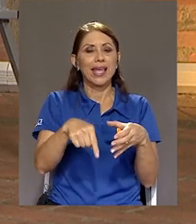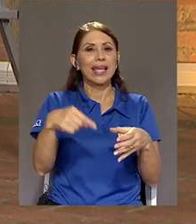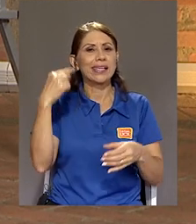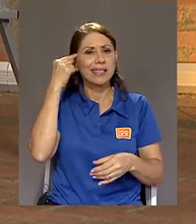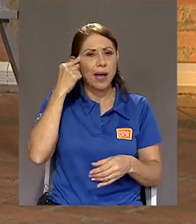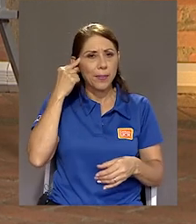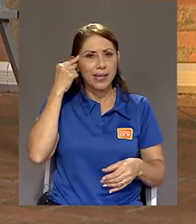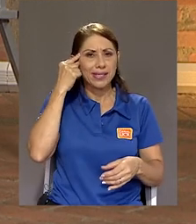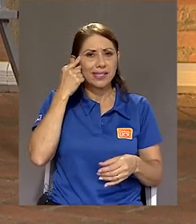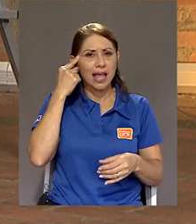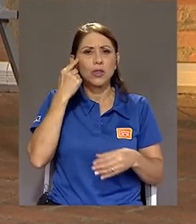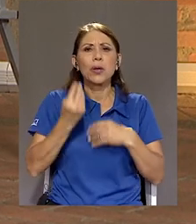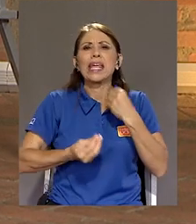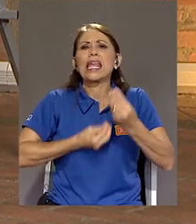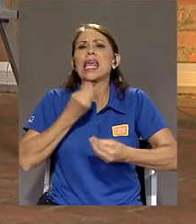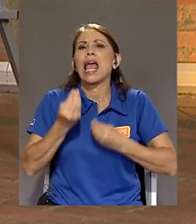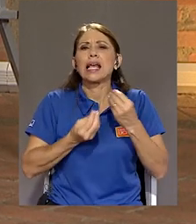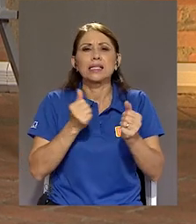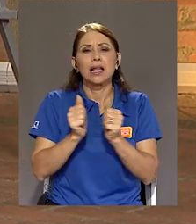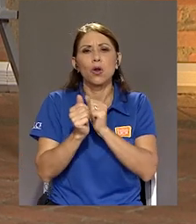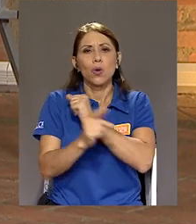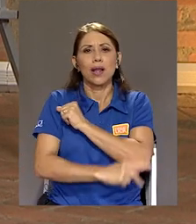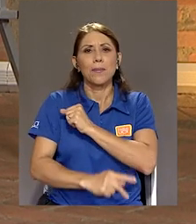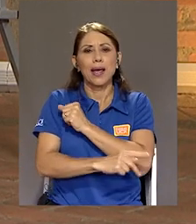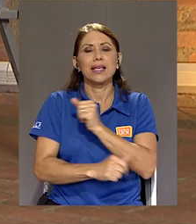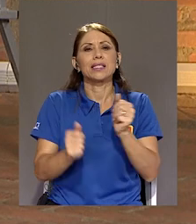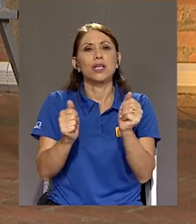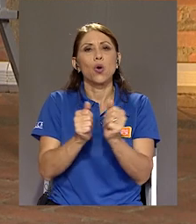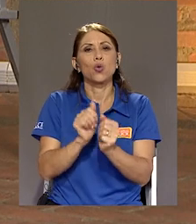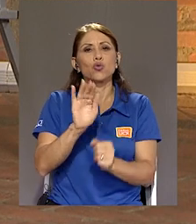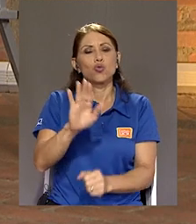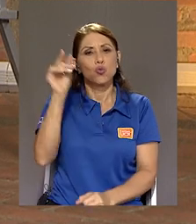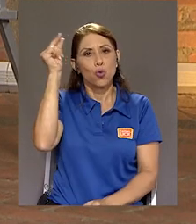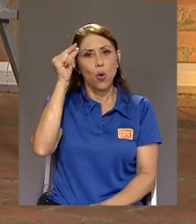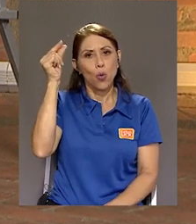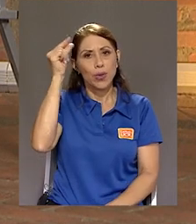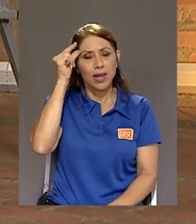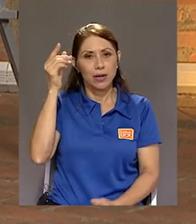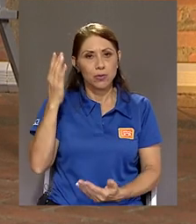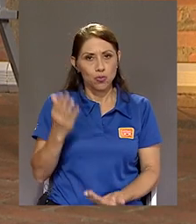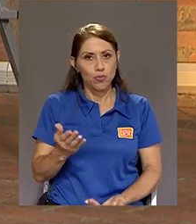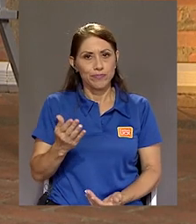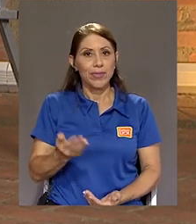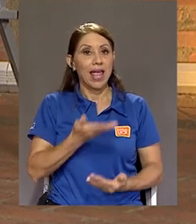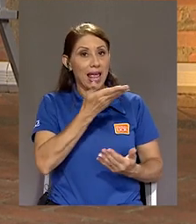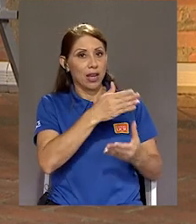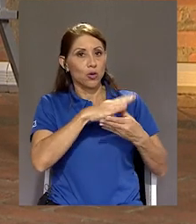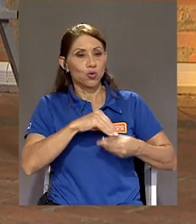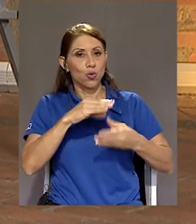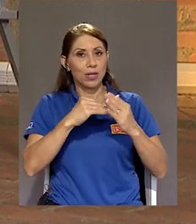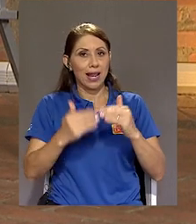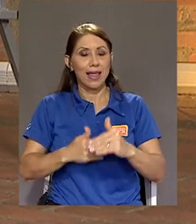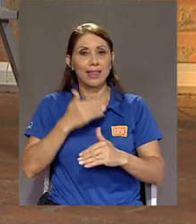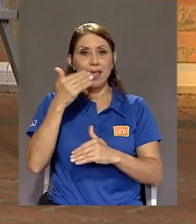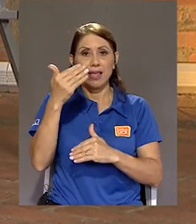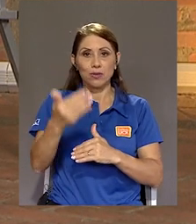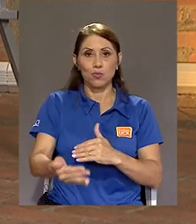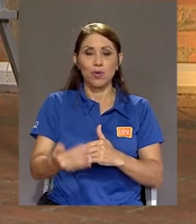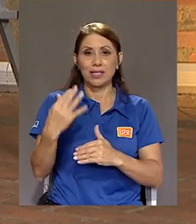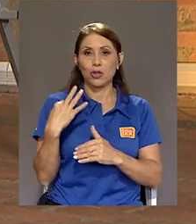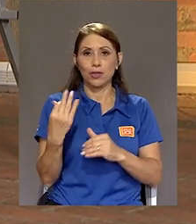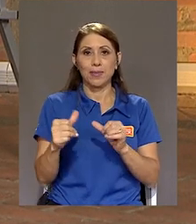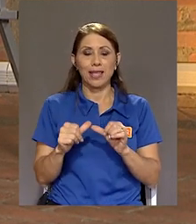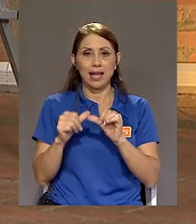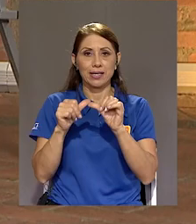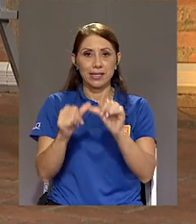pensando en qué hacer con el país y con su gobierno, cosa que él nos contará una vez que el canal